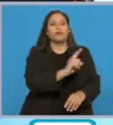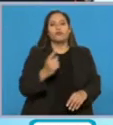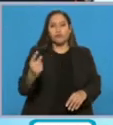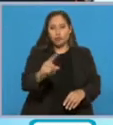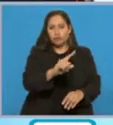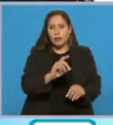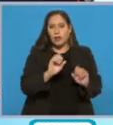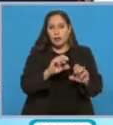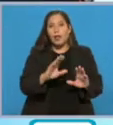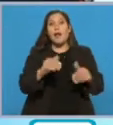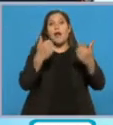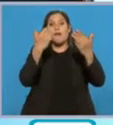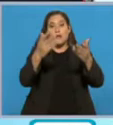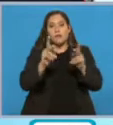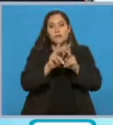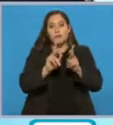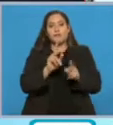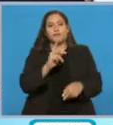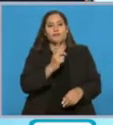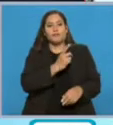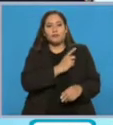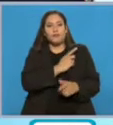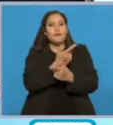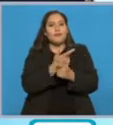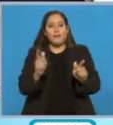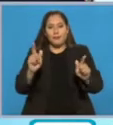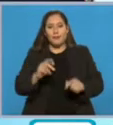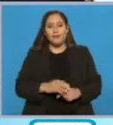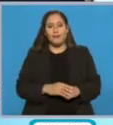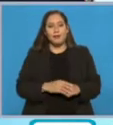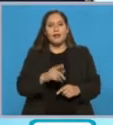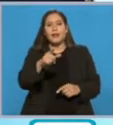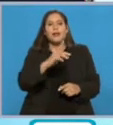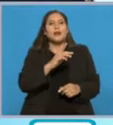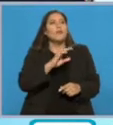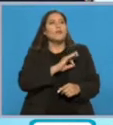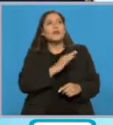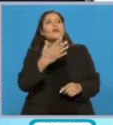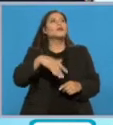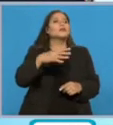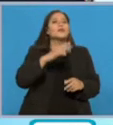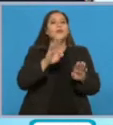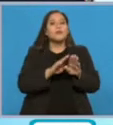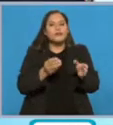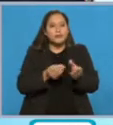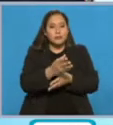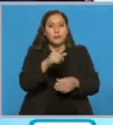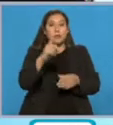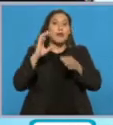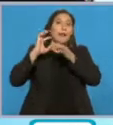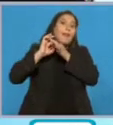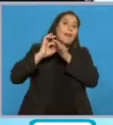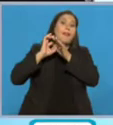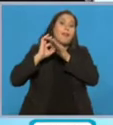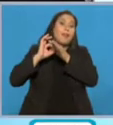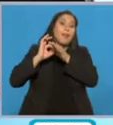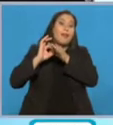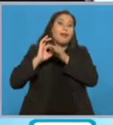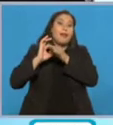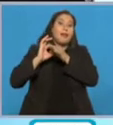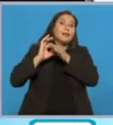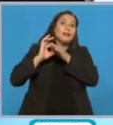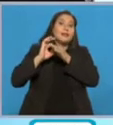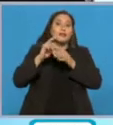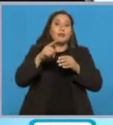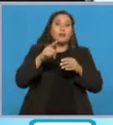que esté libre. De alguna u otra forma encontrará la manera de salir. ¿Qué es lo que pasaba? Si lo dejas amarrado, o si en algún momento